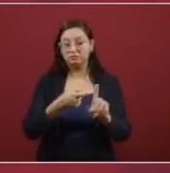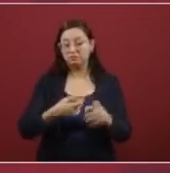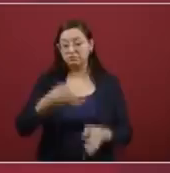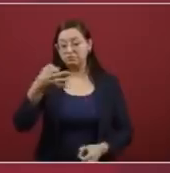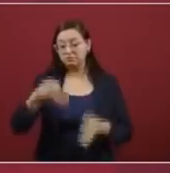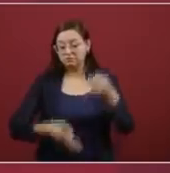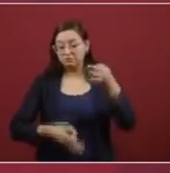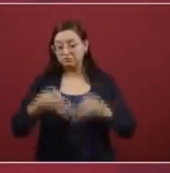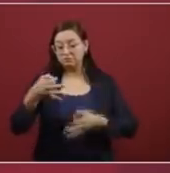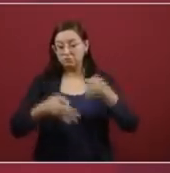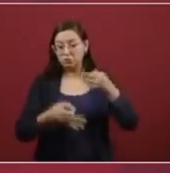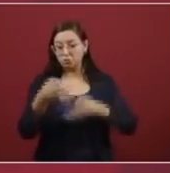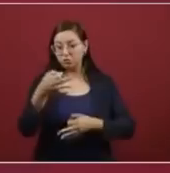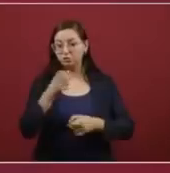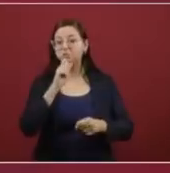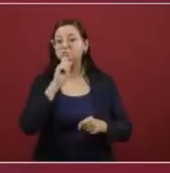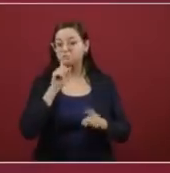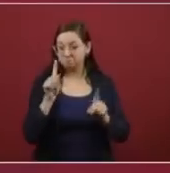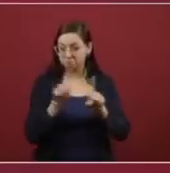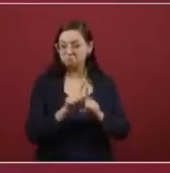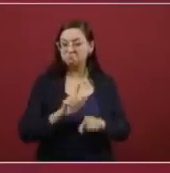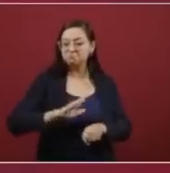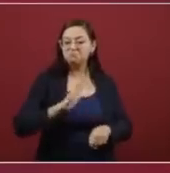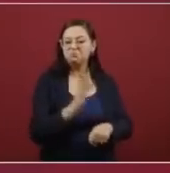delitos electorales.